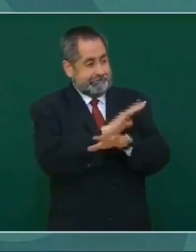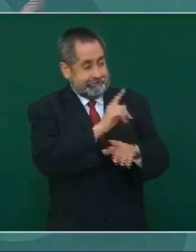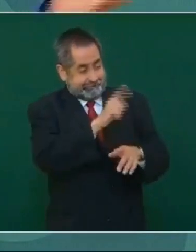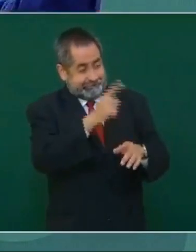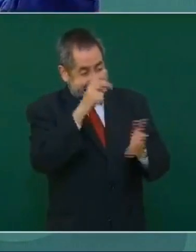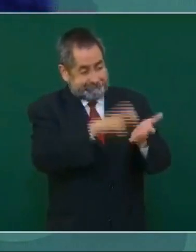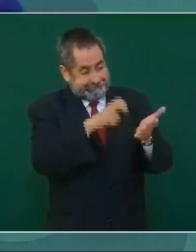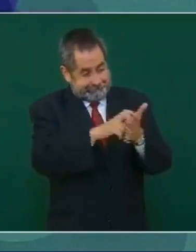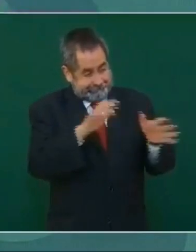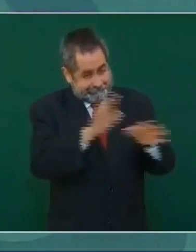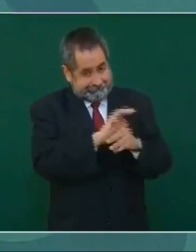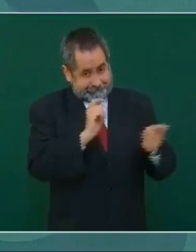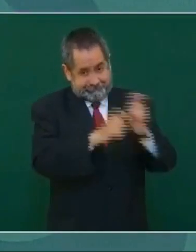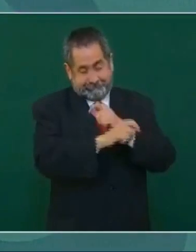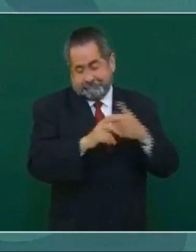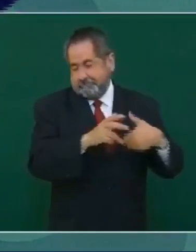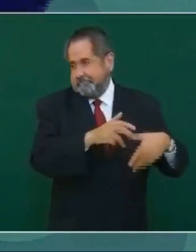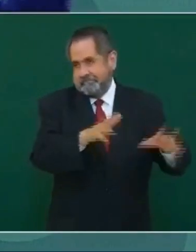hacerlo cambiar, o sea,